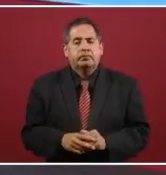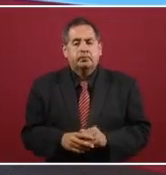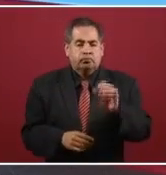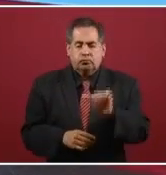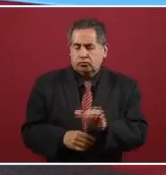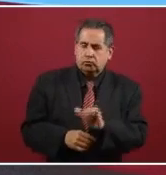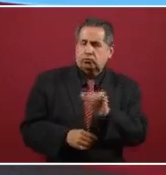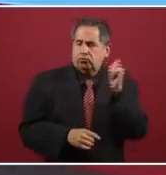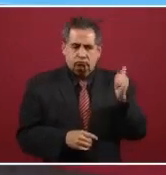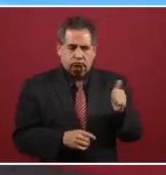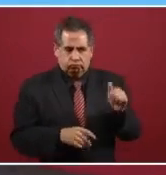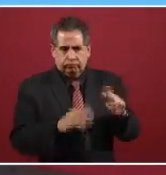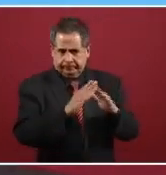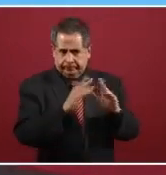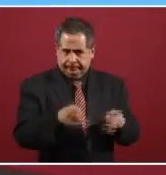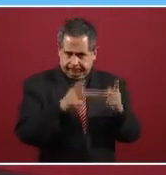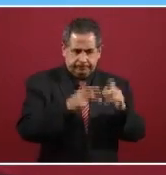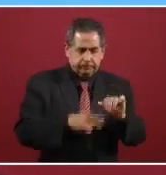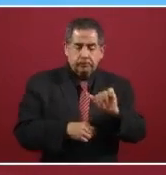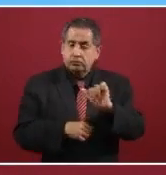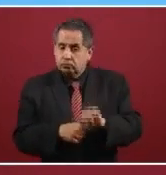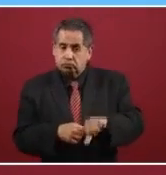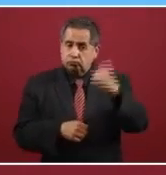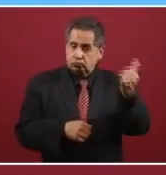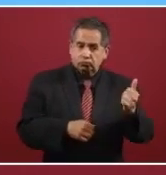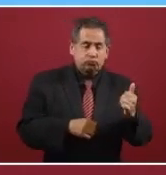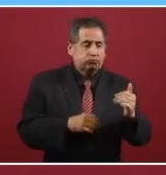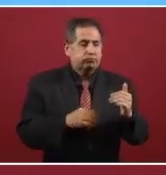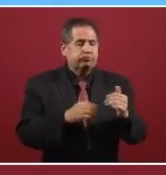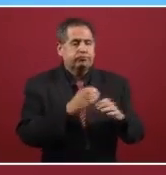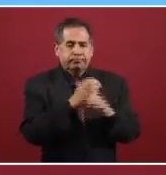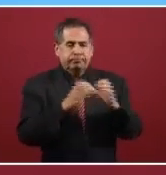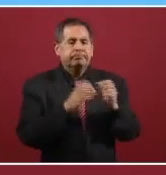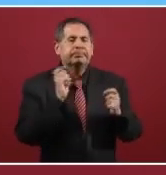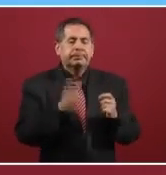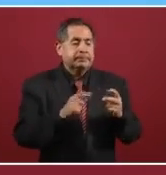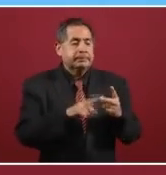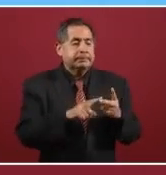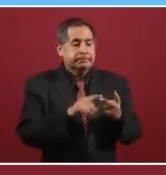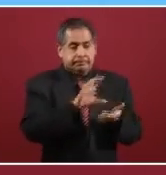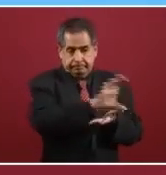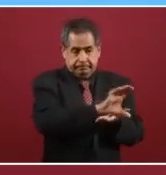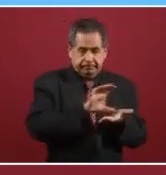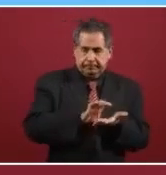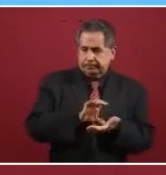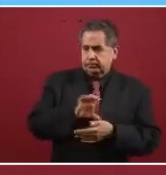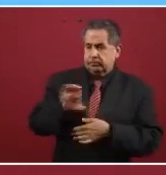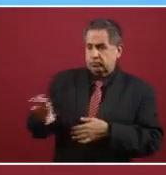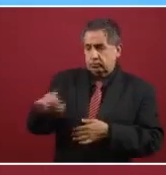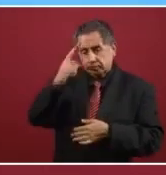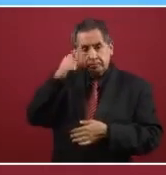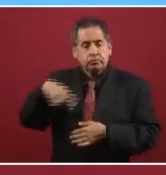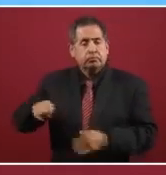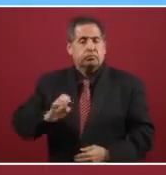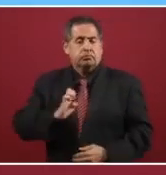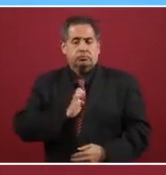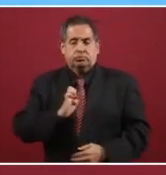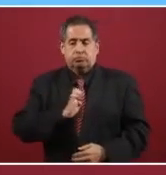otra fuente de financiamiento, el apoyar a entrenadores,